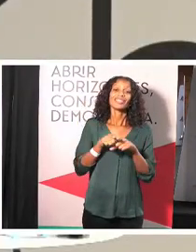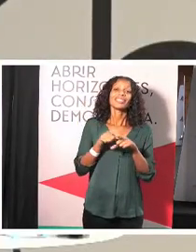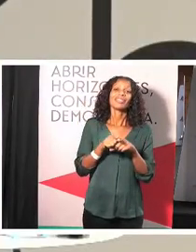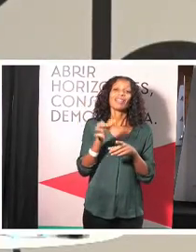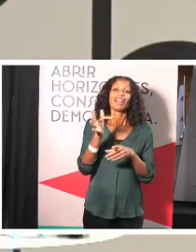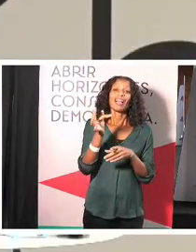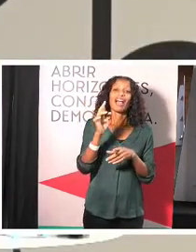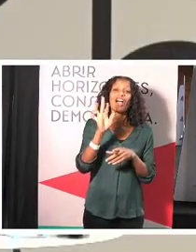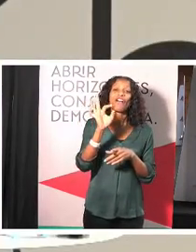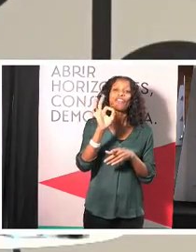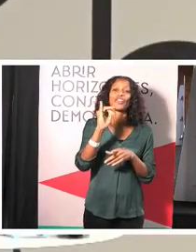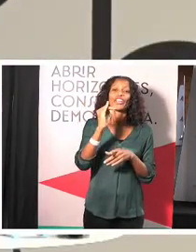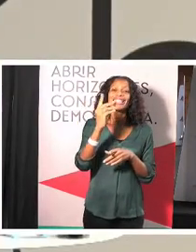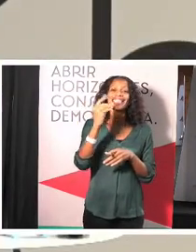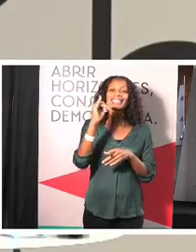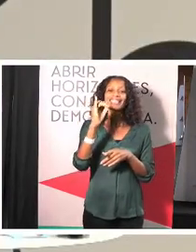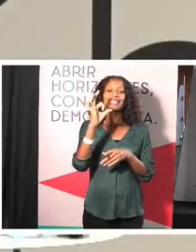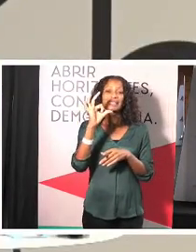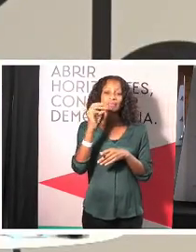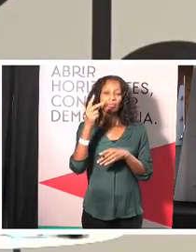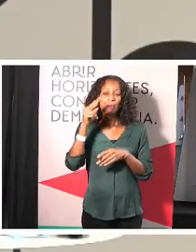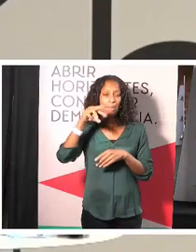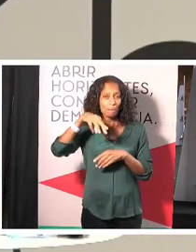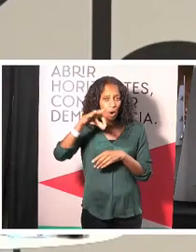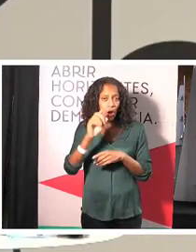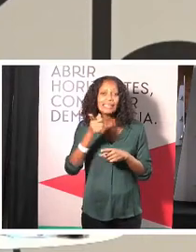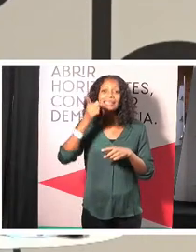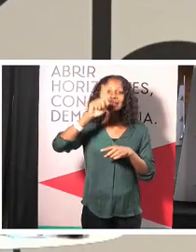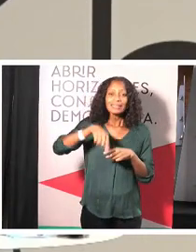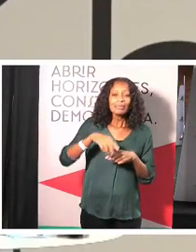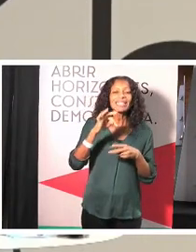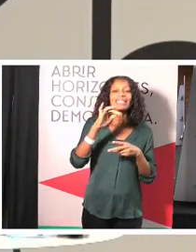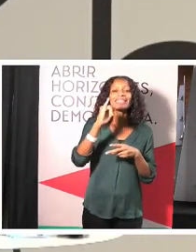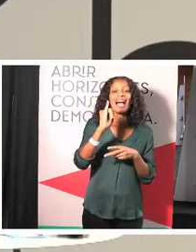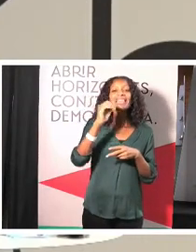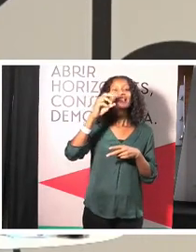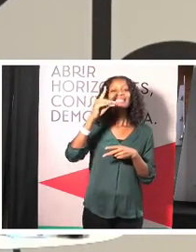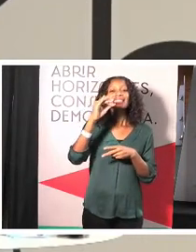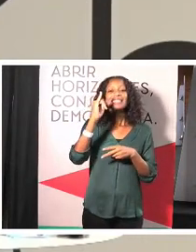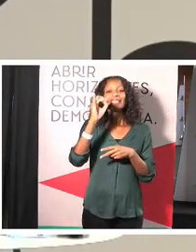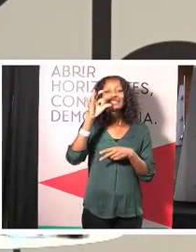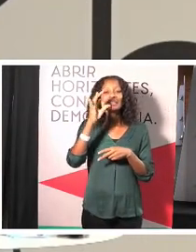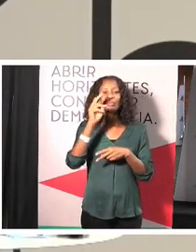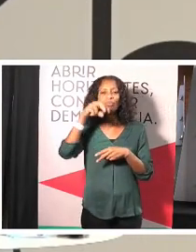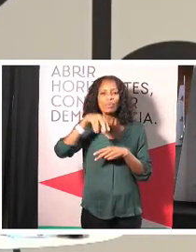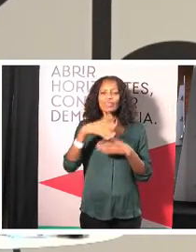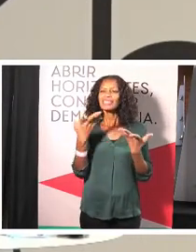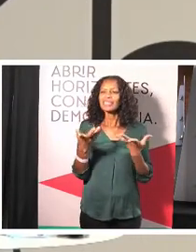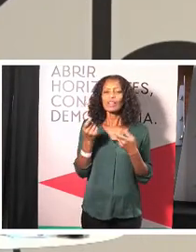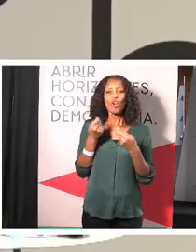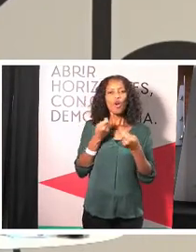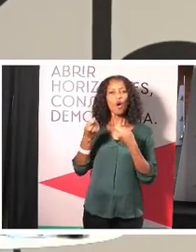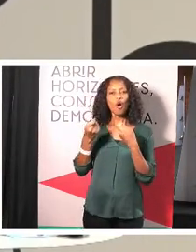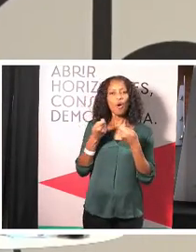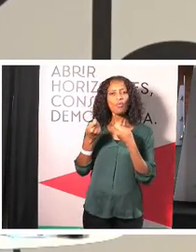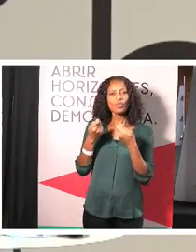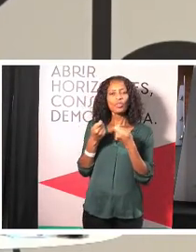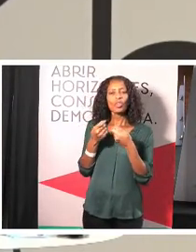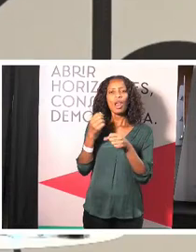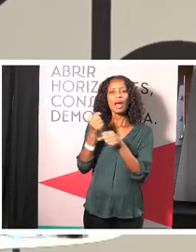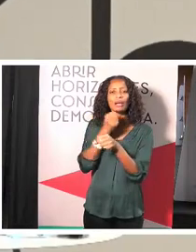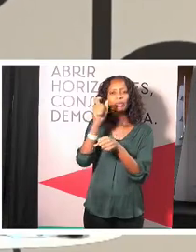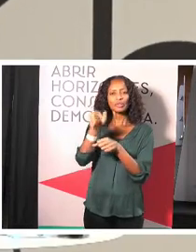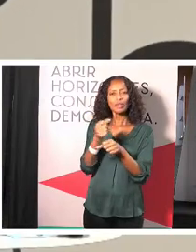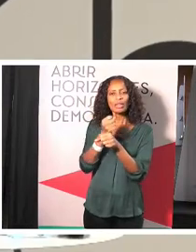extremar todavía la privación al trabajador de las condiciones de control de su propio trabajo. Incluso quieren